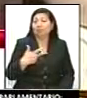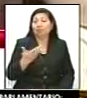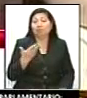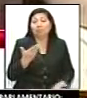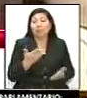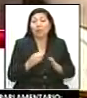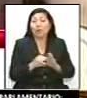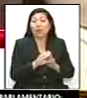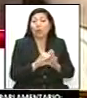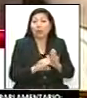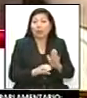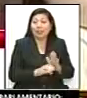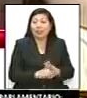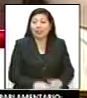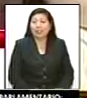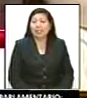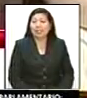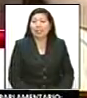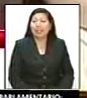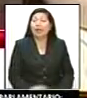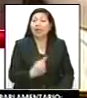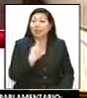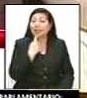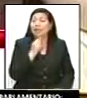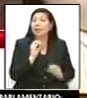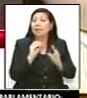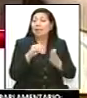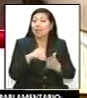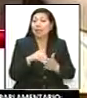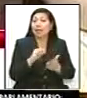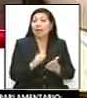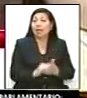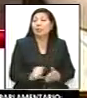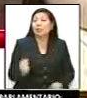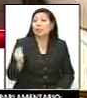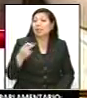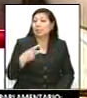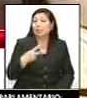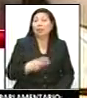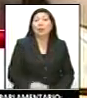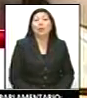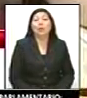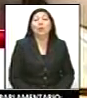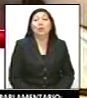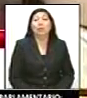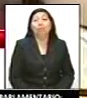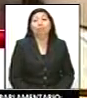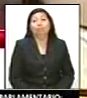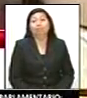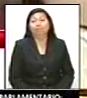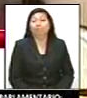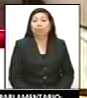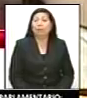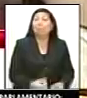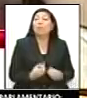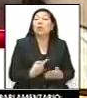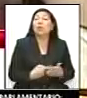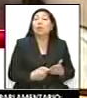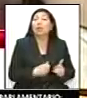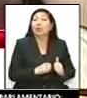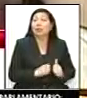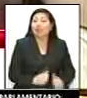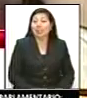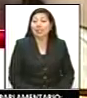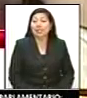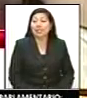que la Constitución prevé. Lo segundo es que ¿por qué se afecta la